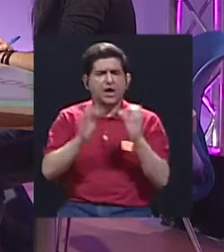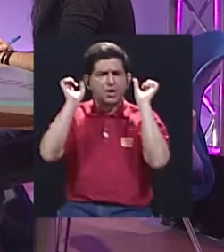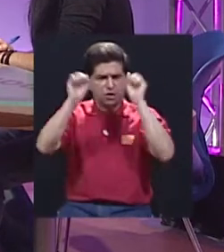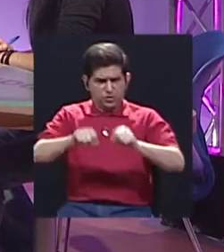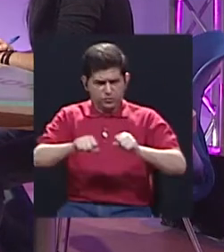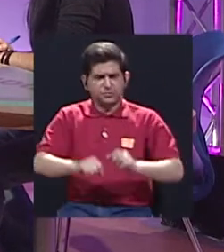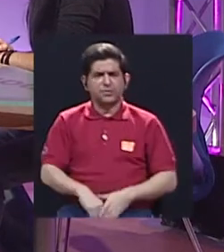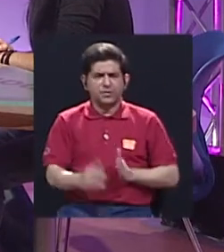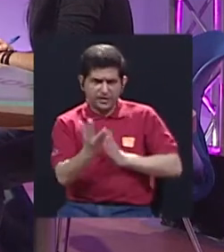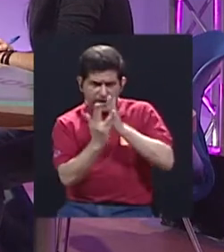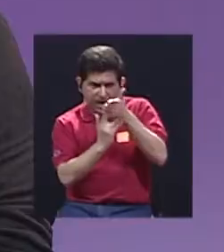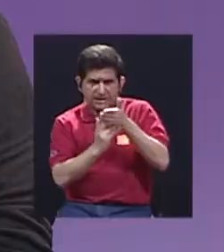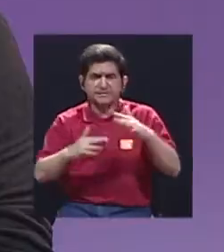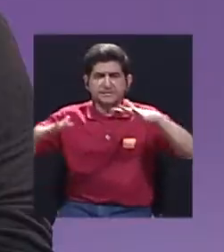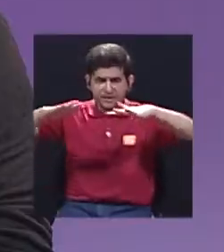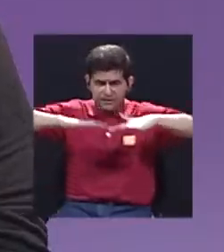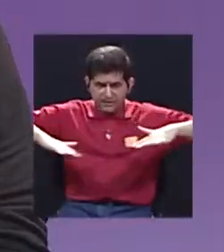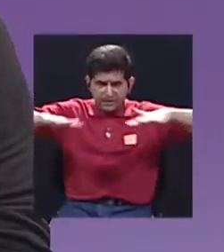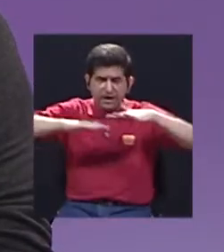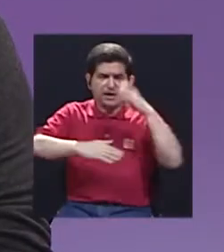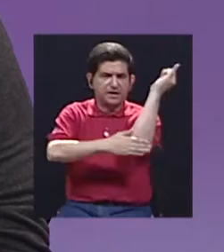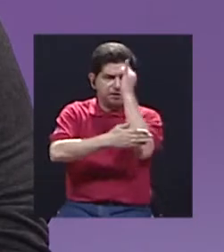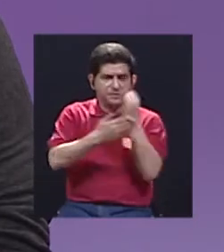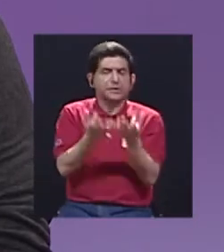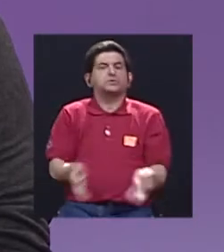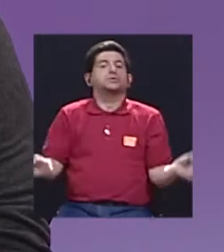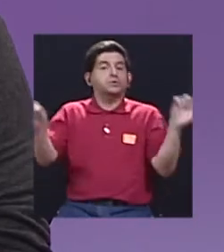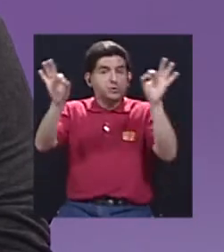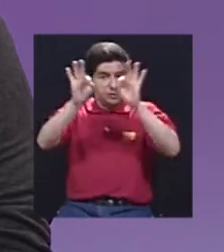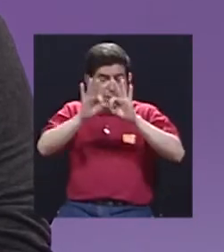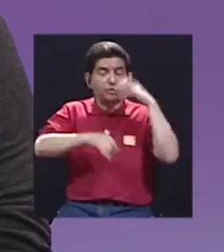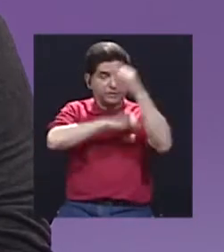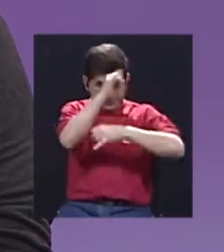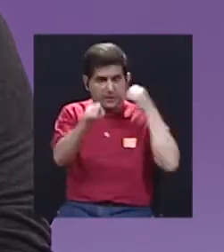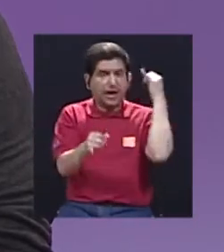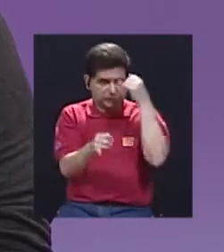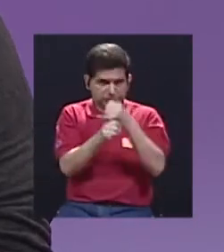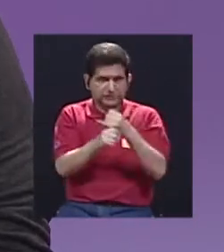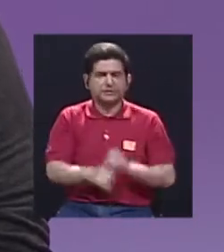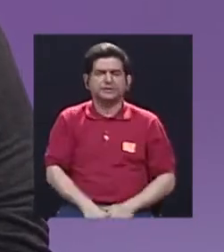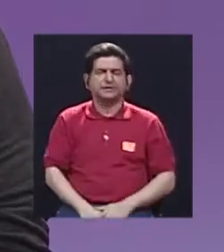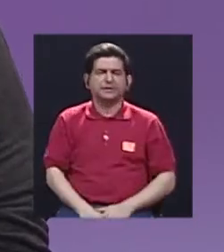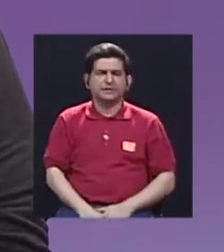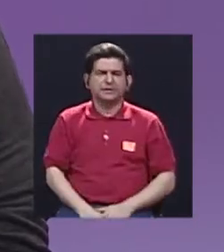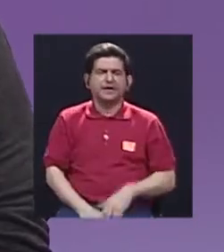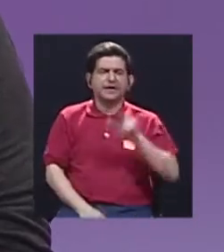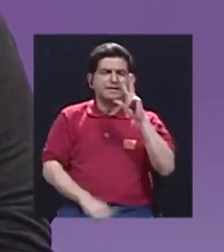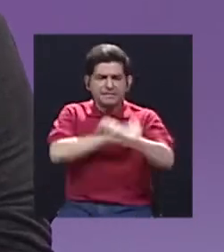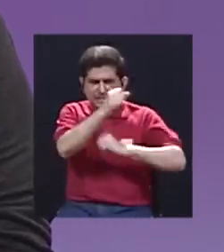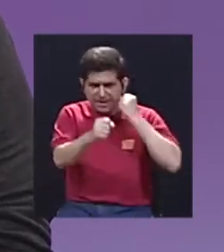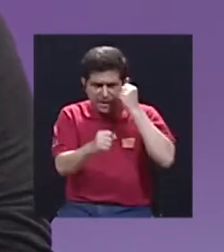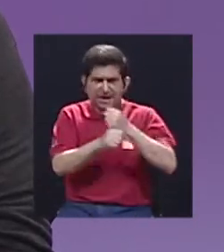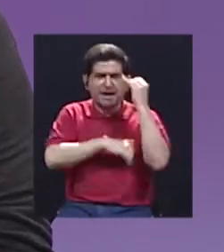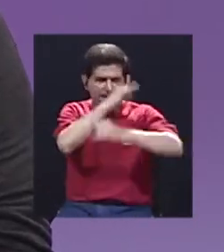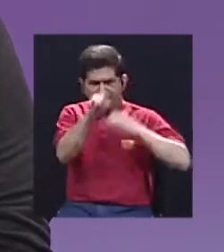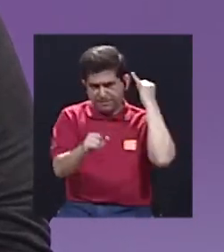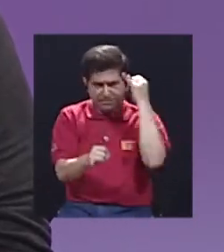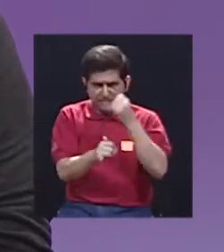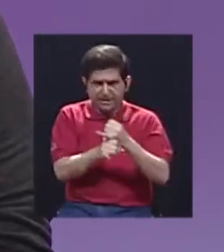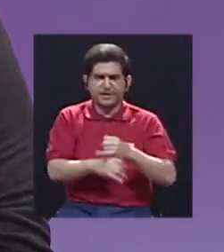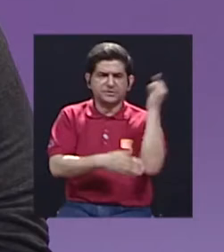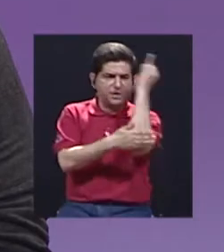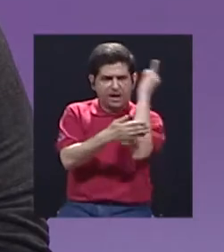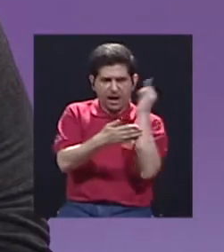logrado llegar a una de las plataformas artísticas importantes a nivel internacional. Estamos hablando de la Trienal Internacional